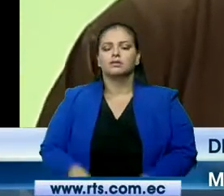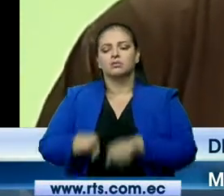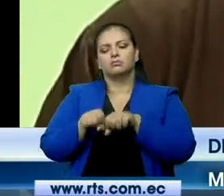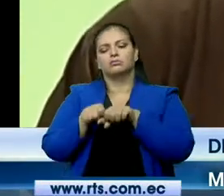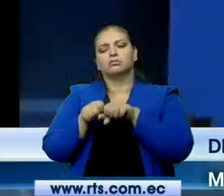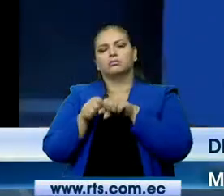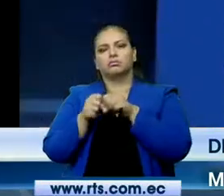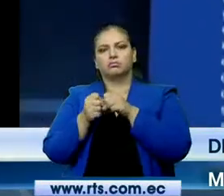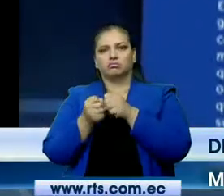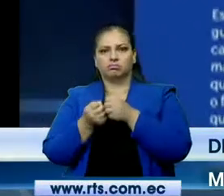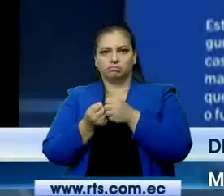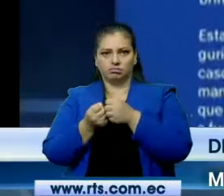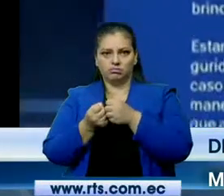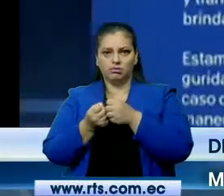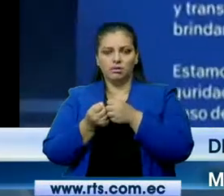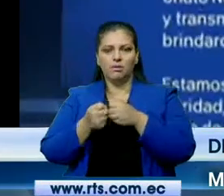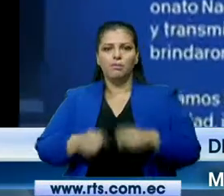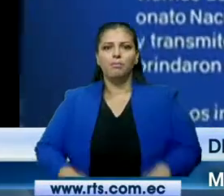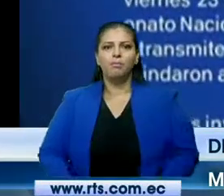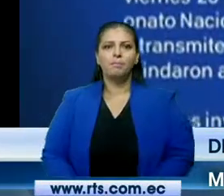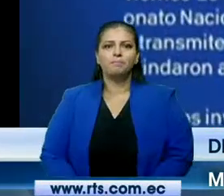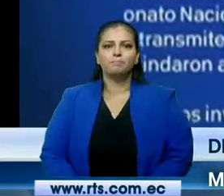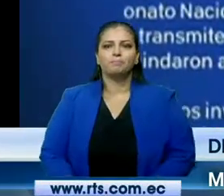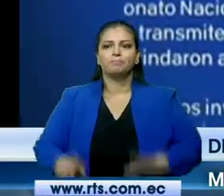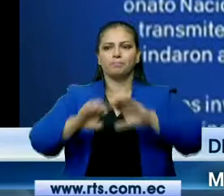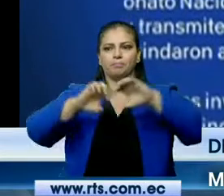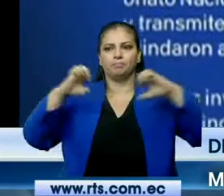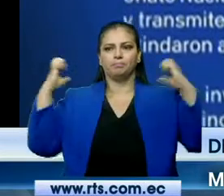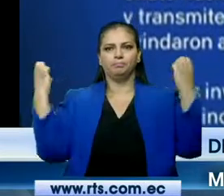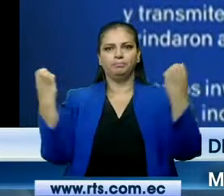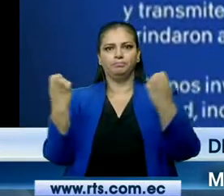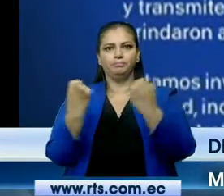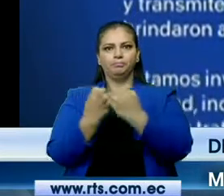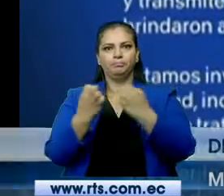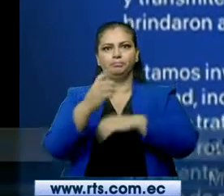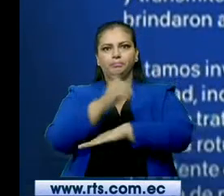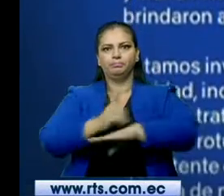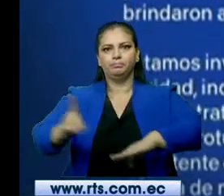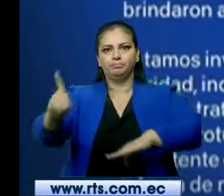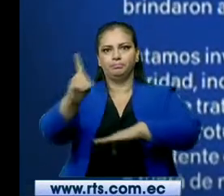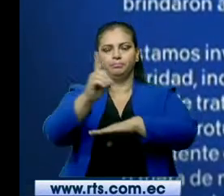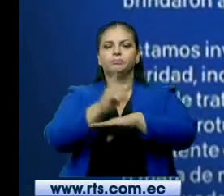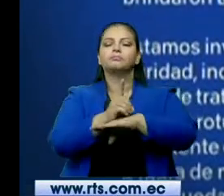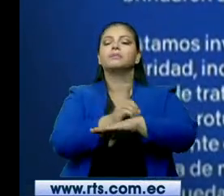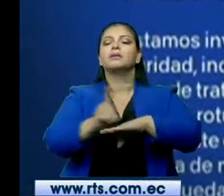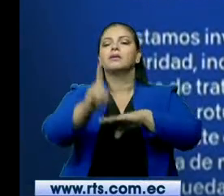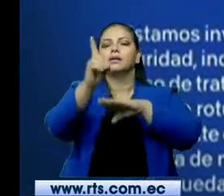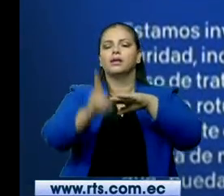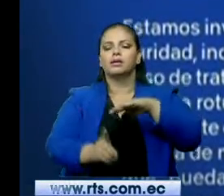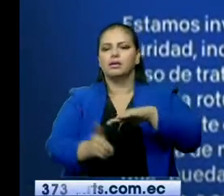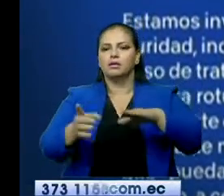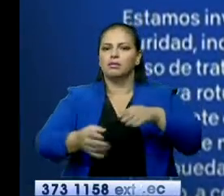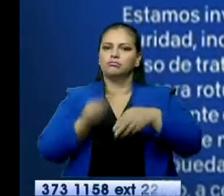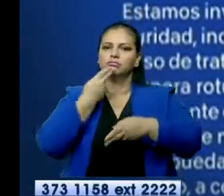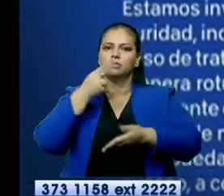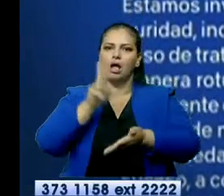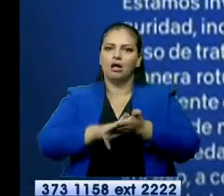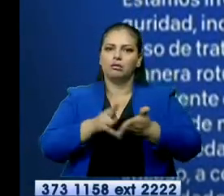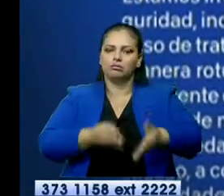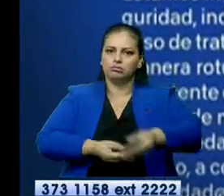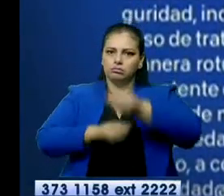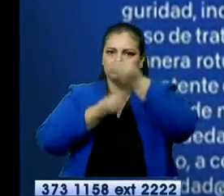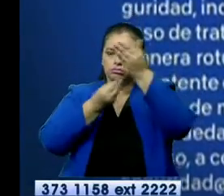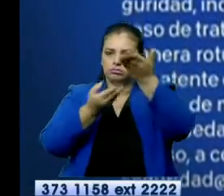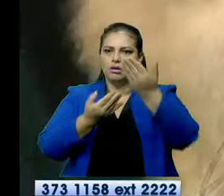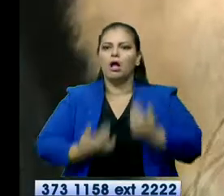de la médula. A través de un comunicado, el Club Sport Emelec aseguró que se apoyan en los sistemas de seguridad para investigar y esclarecer